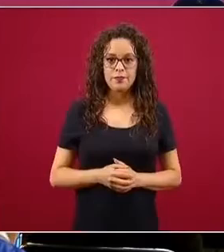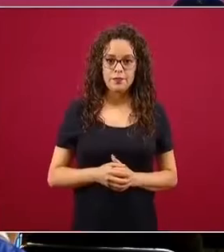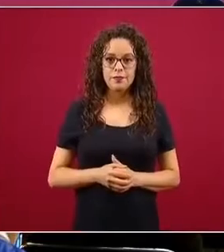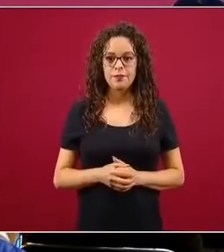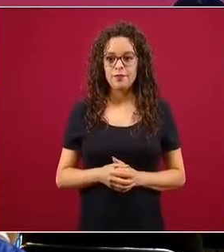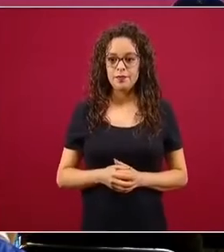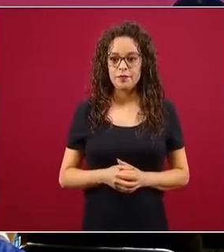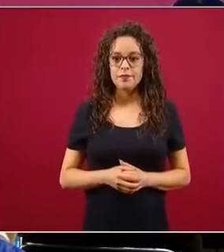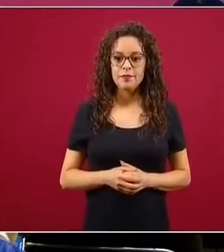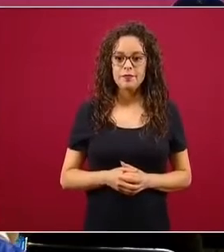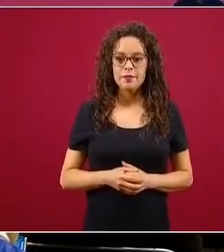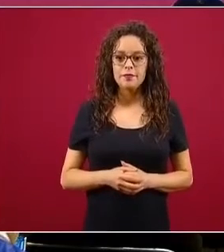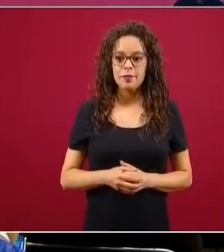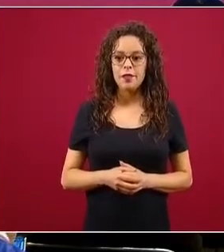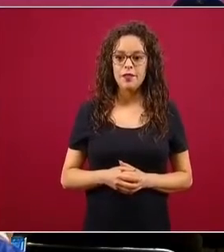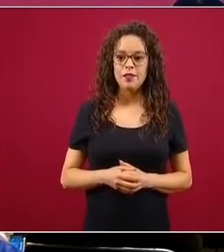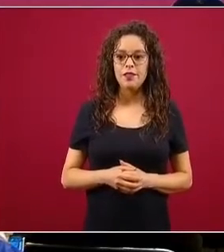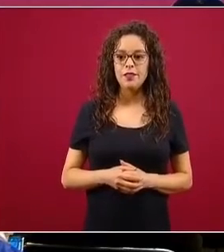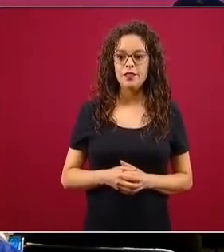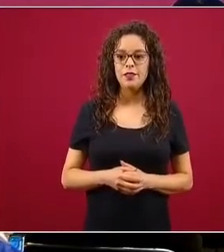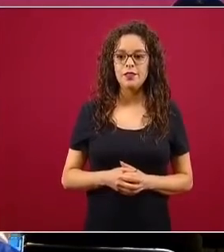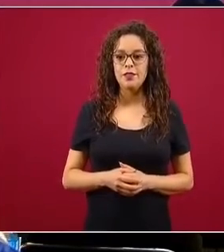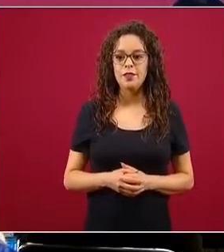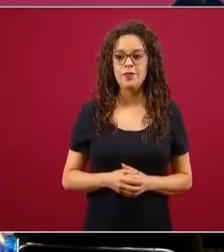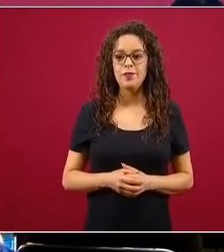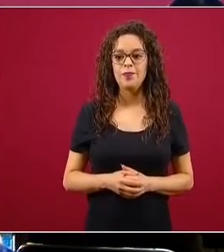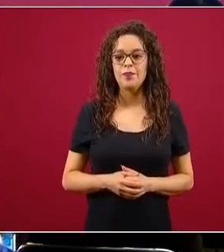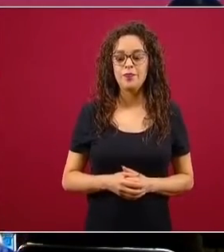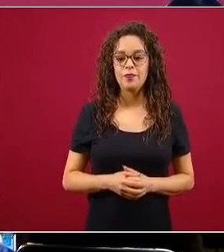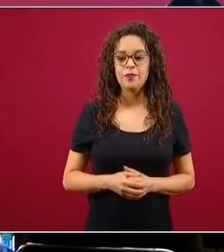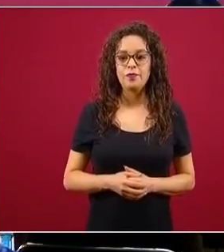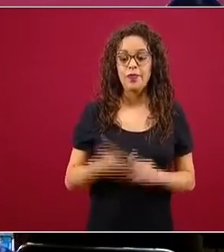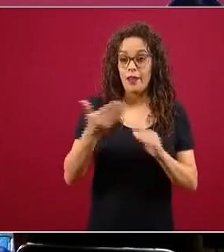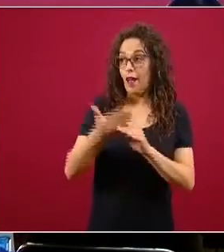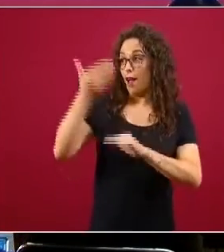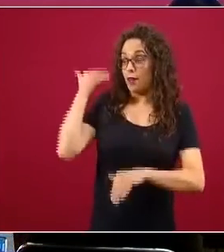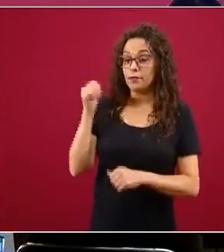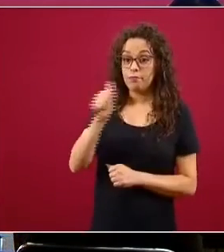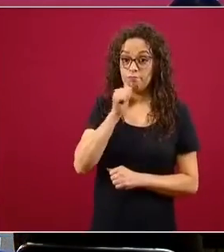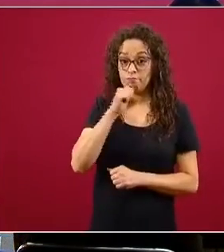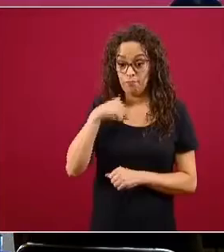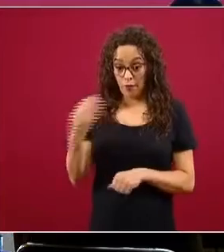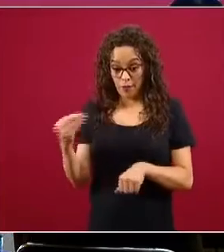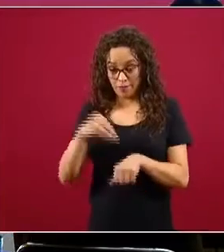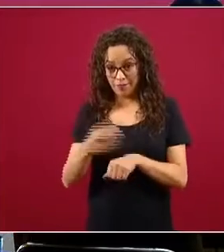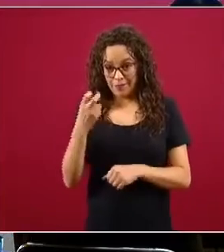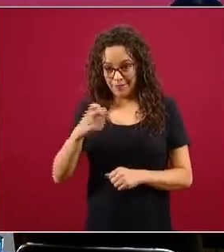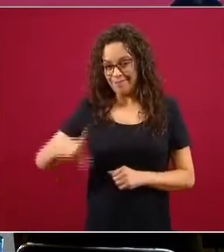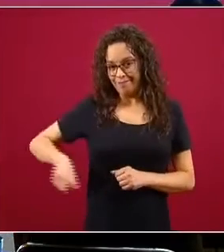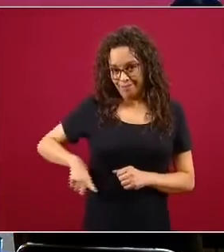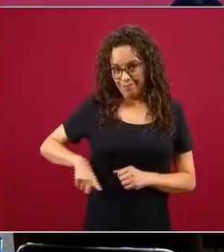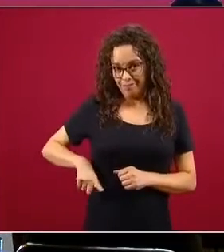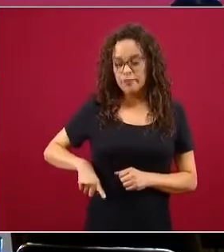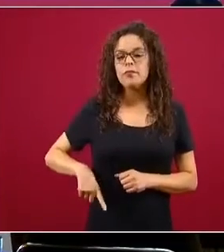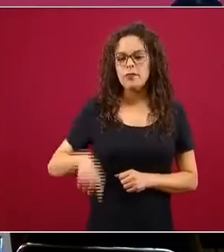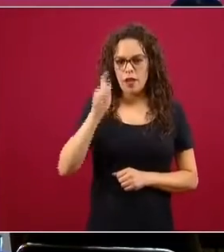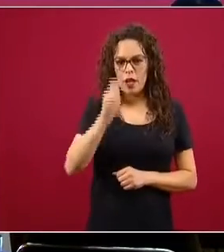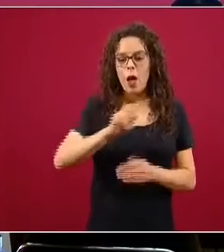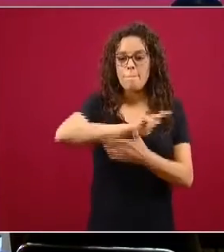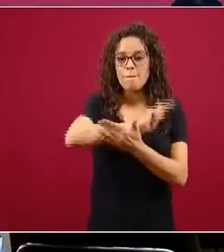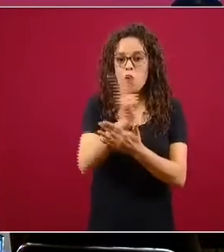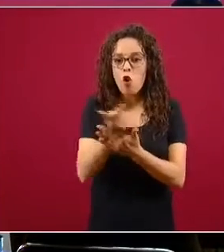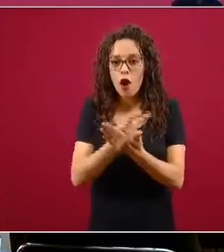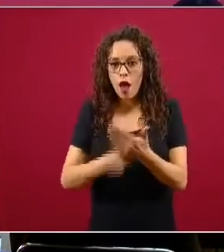Entonces, desde que iniciamos esta administración, enfocamos el programa de atención para este gran